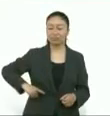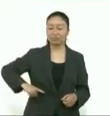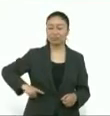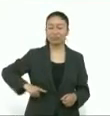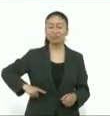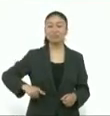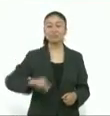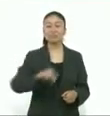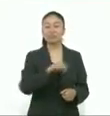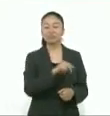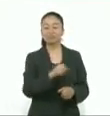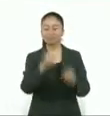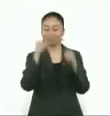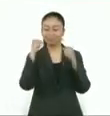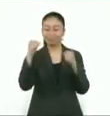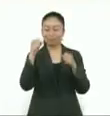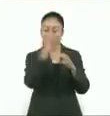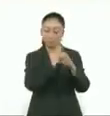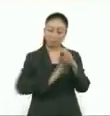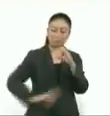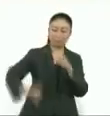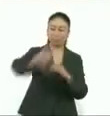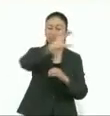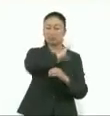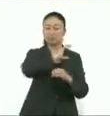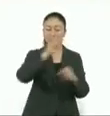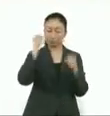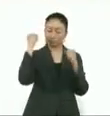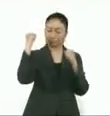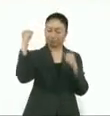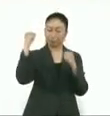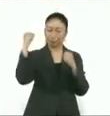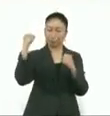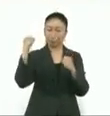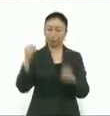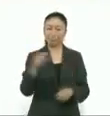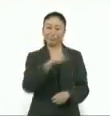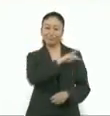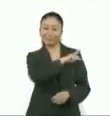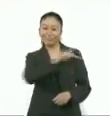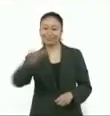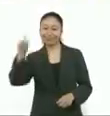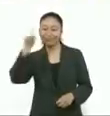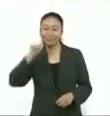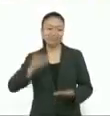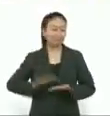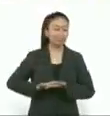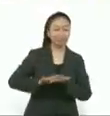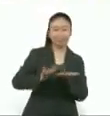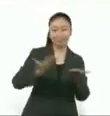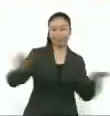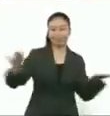¡Viva Claudia Sheinbaum! ¡Vivan todas ustedes!